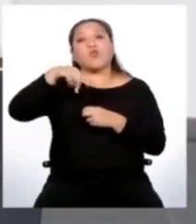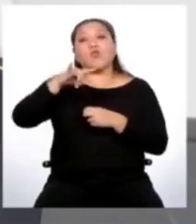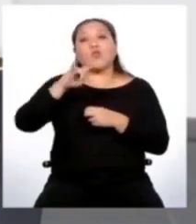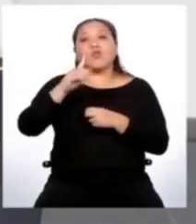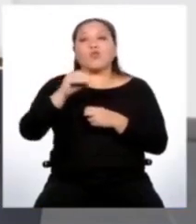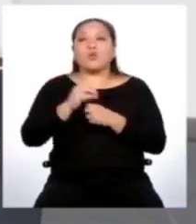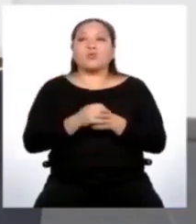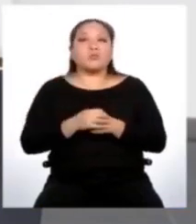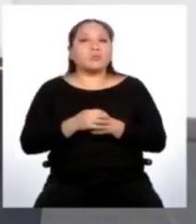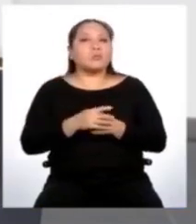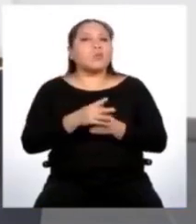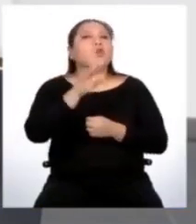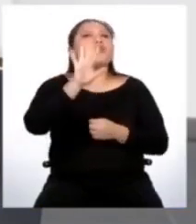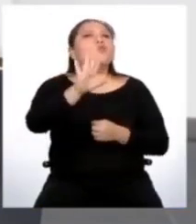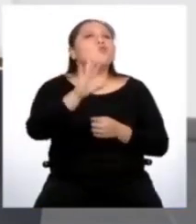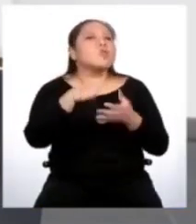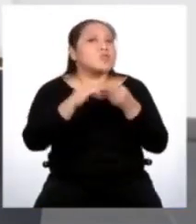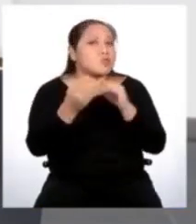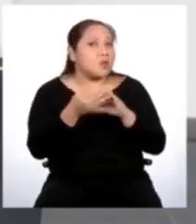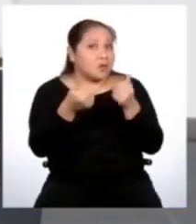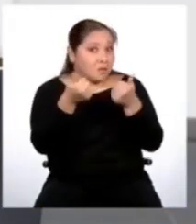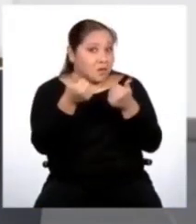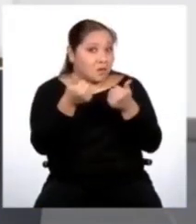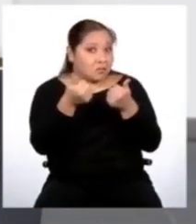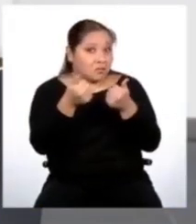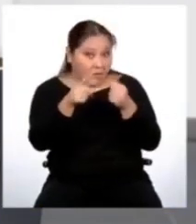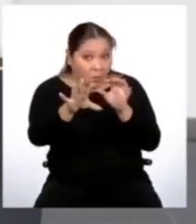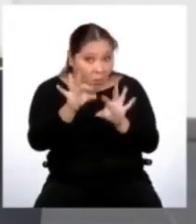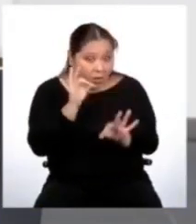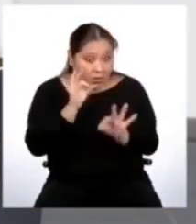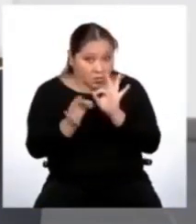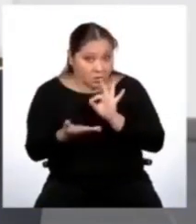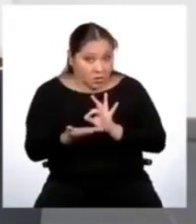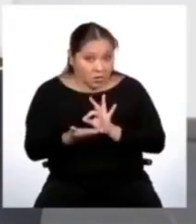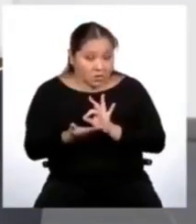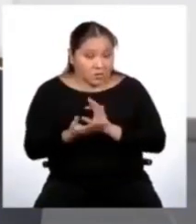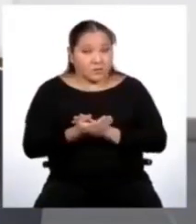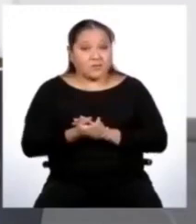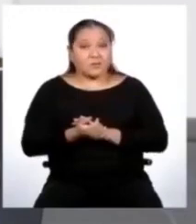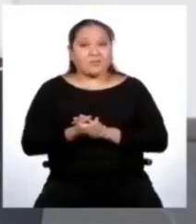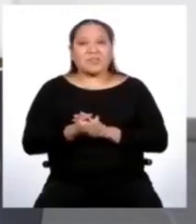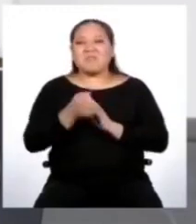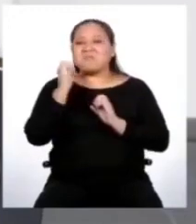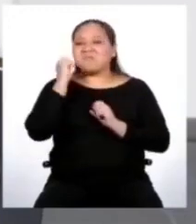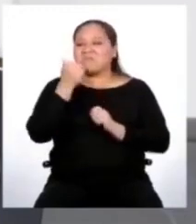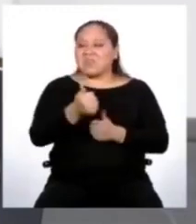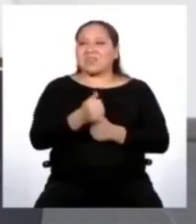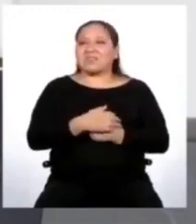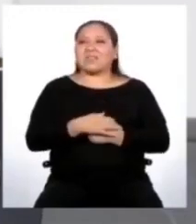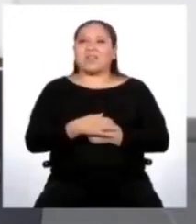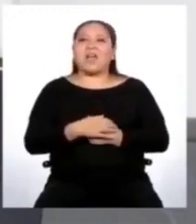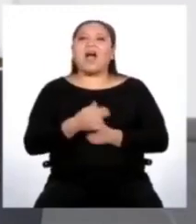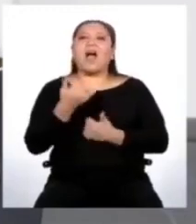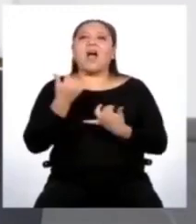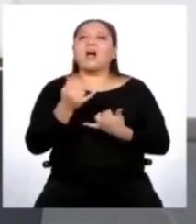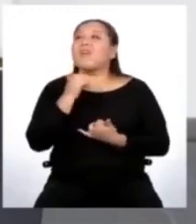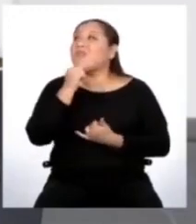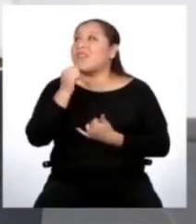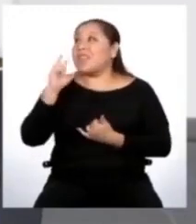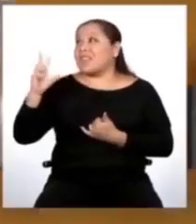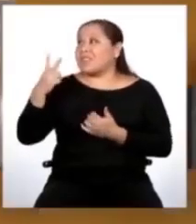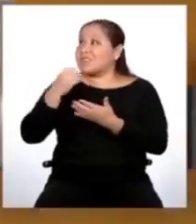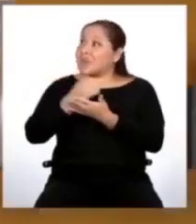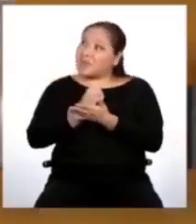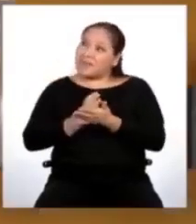¿Qué tal el nudo de tu historia? ¿También lo puedes identificar? Listo. Solo nos falta la tercera